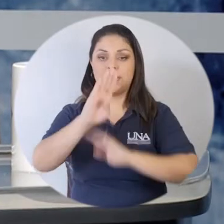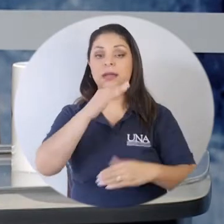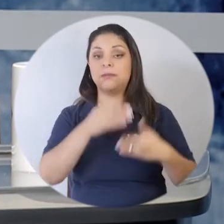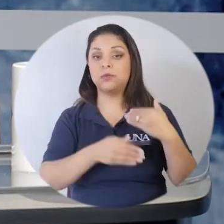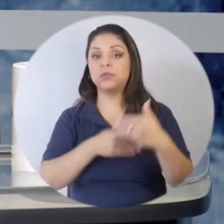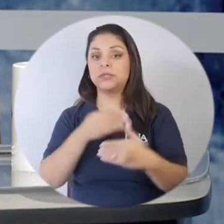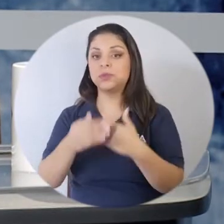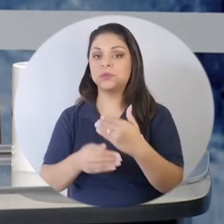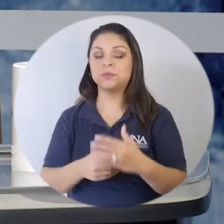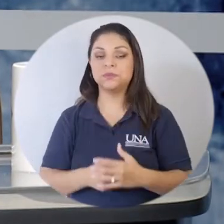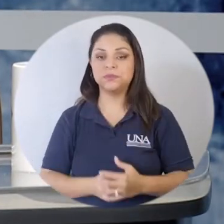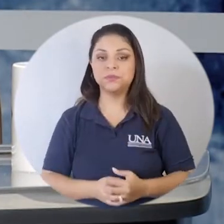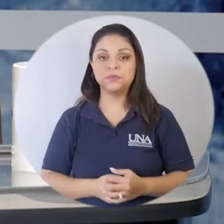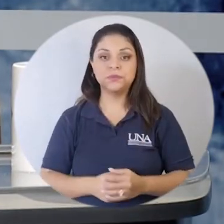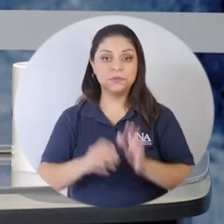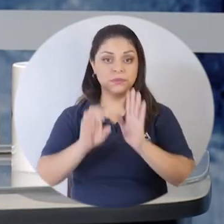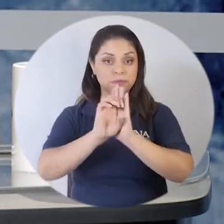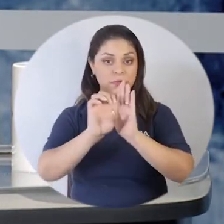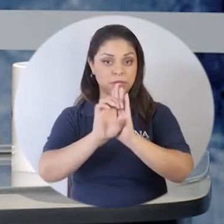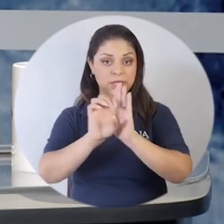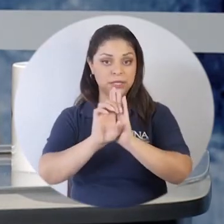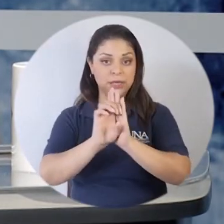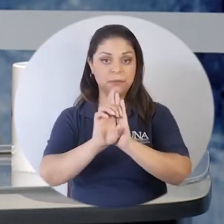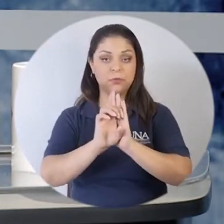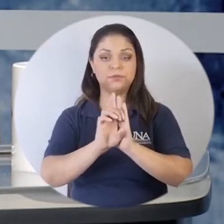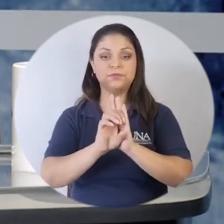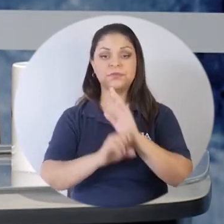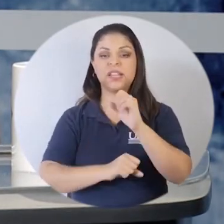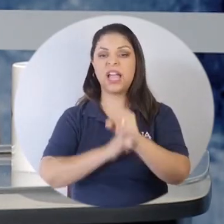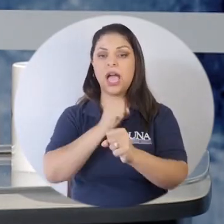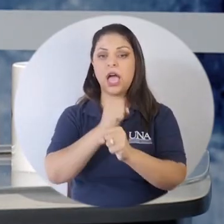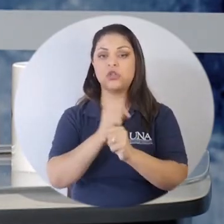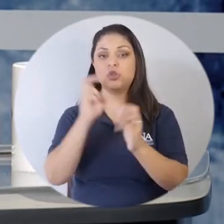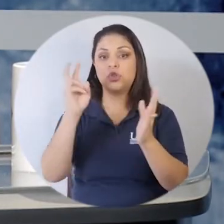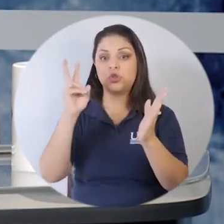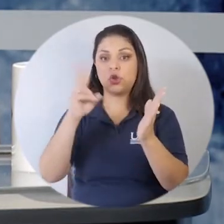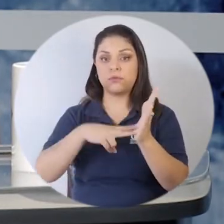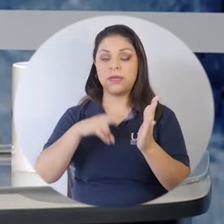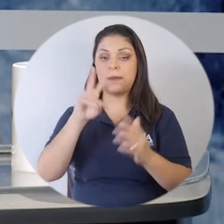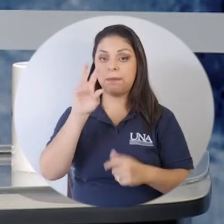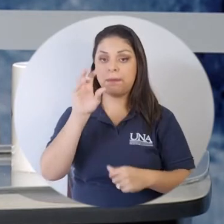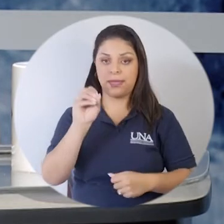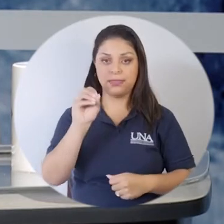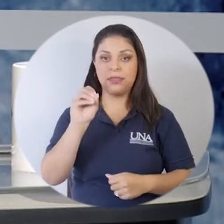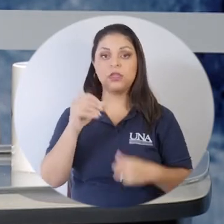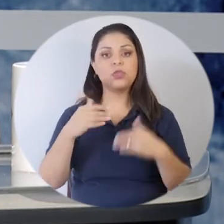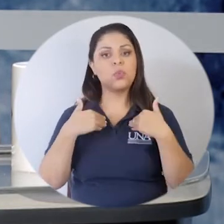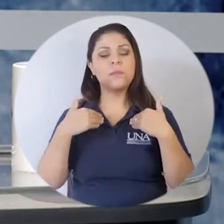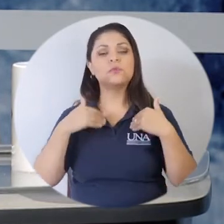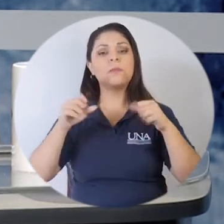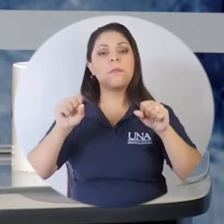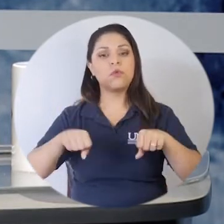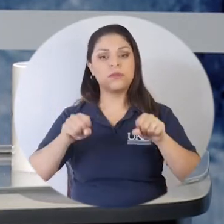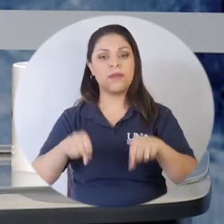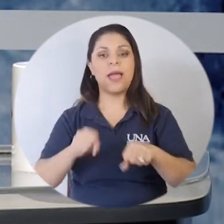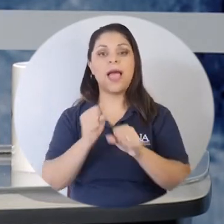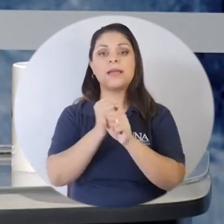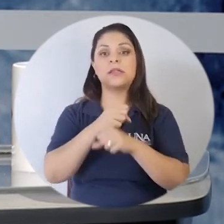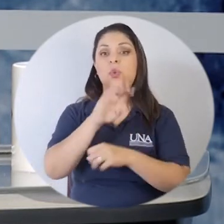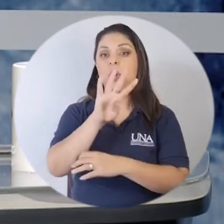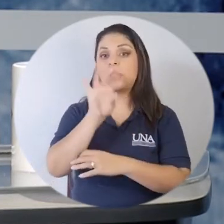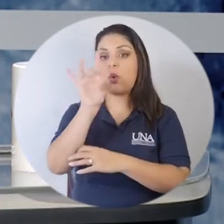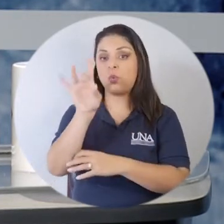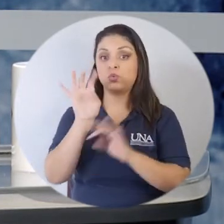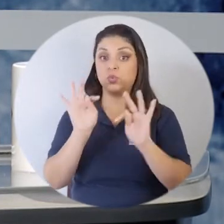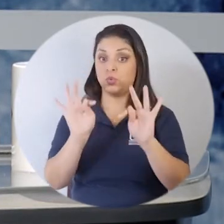en ese proceso. Por ejemplo, para lo que fue el año 2020, tuvimos la posibilidad de desarrollar